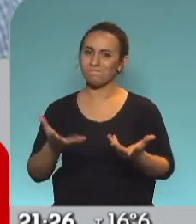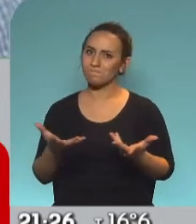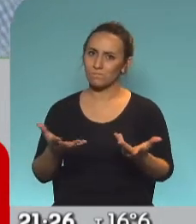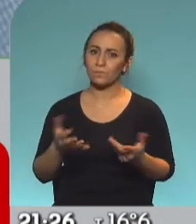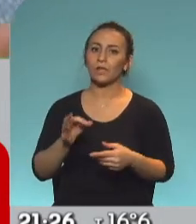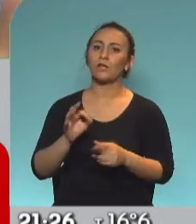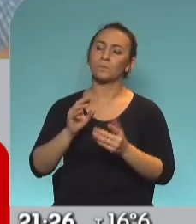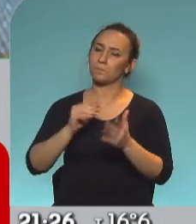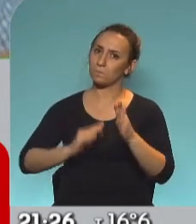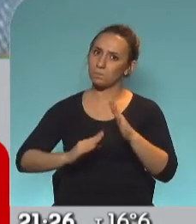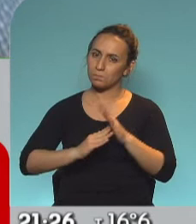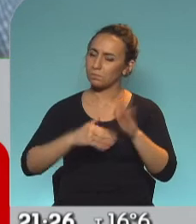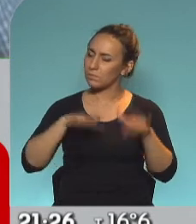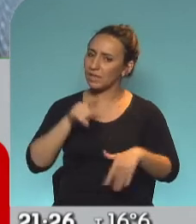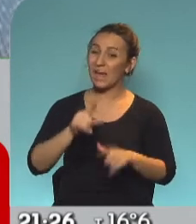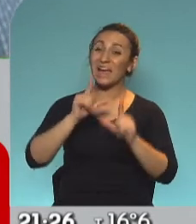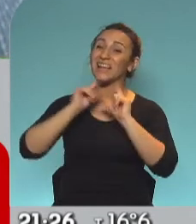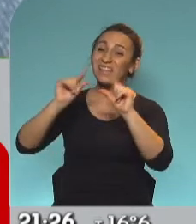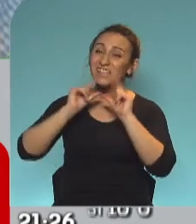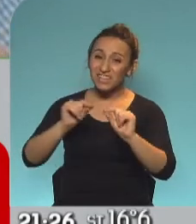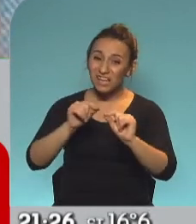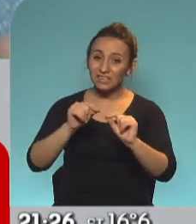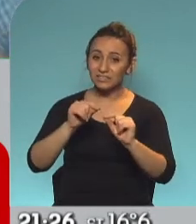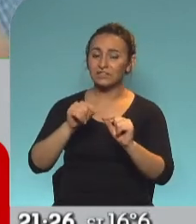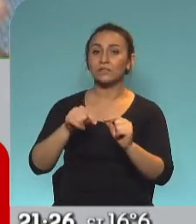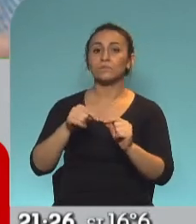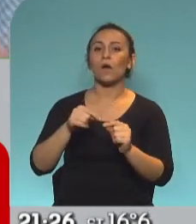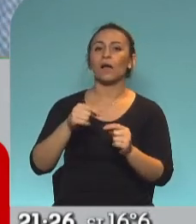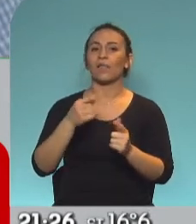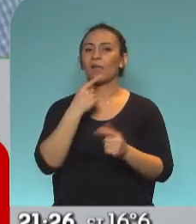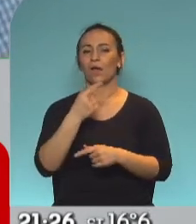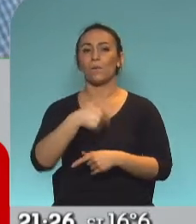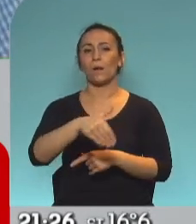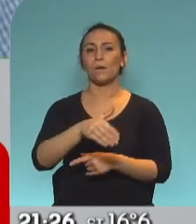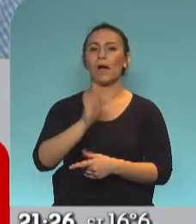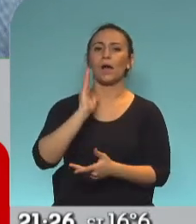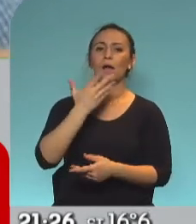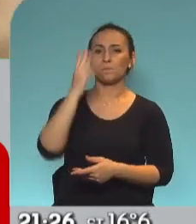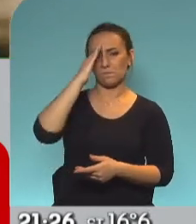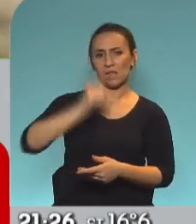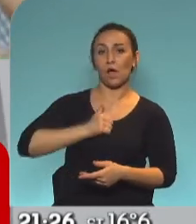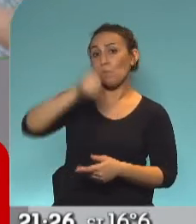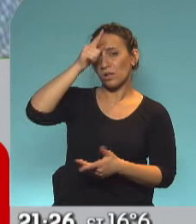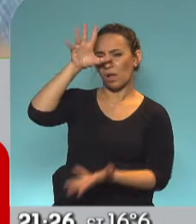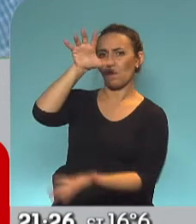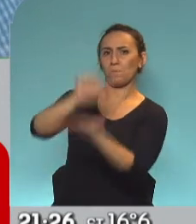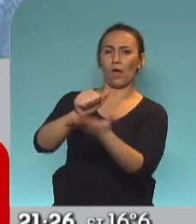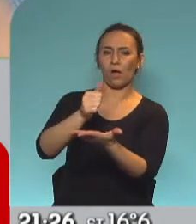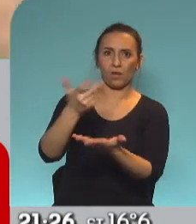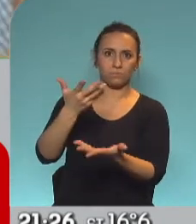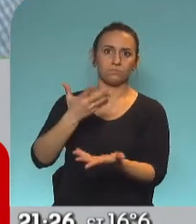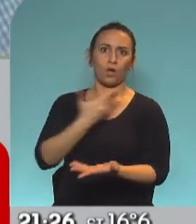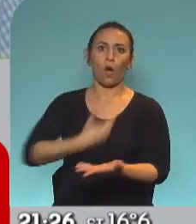las críticas absolutamente irracionales vinculadas a las posibilidades de golpe de Estado, intervenciones, procesos populistas